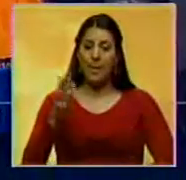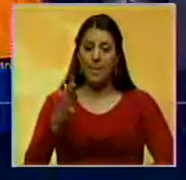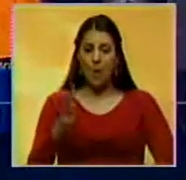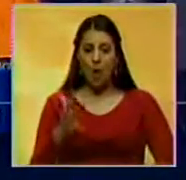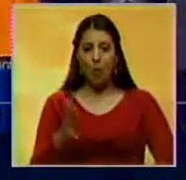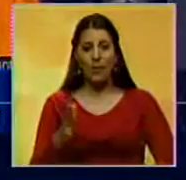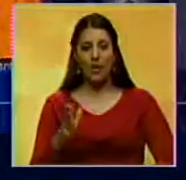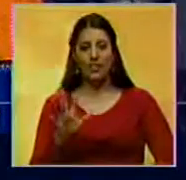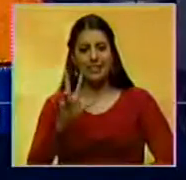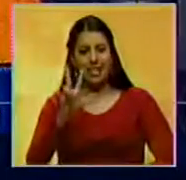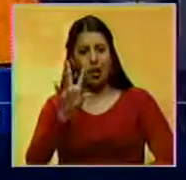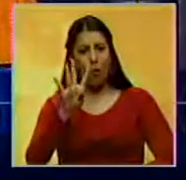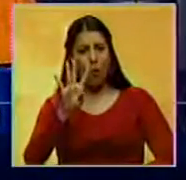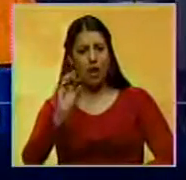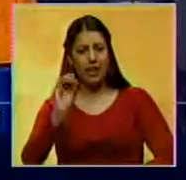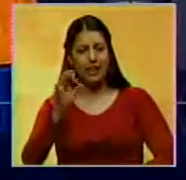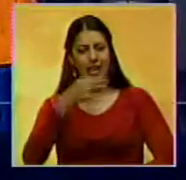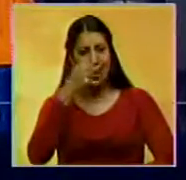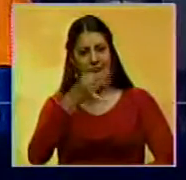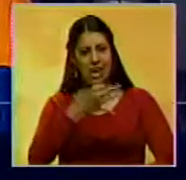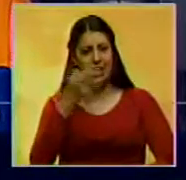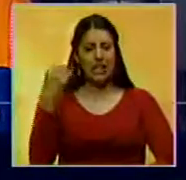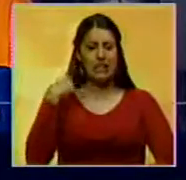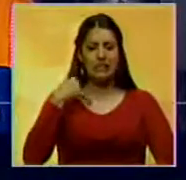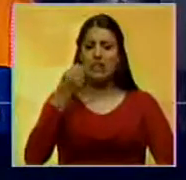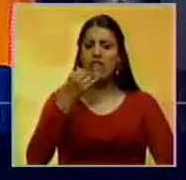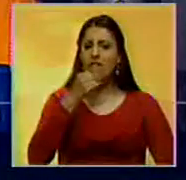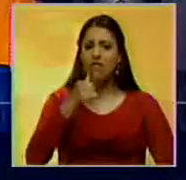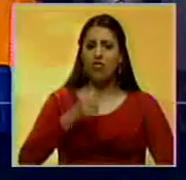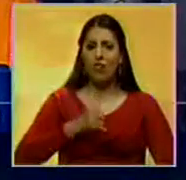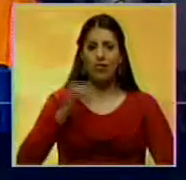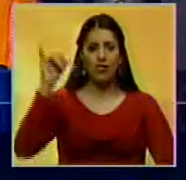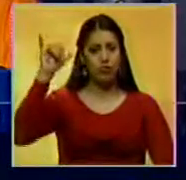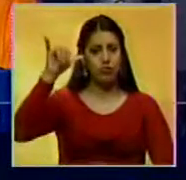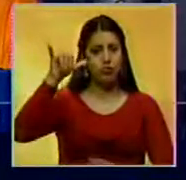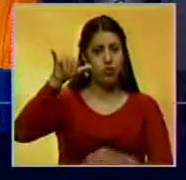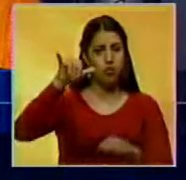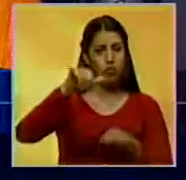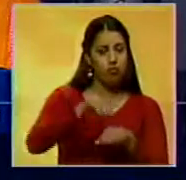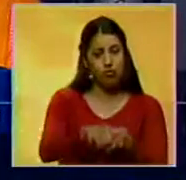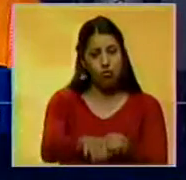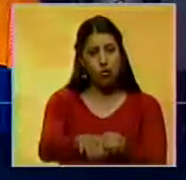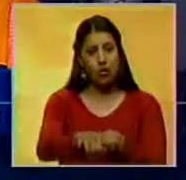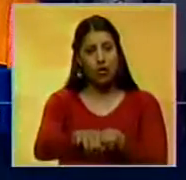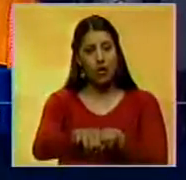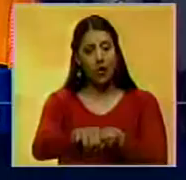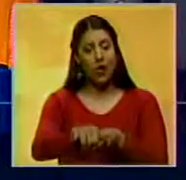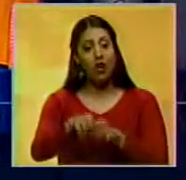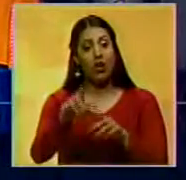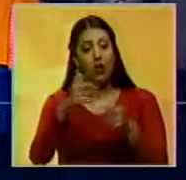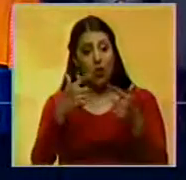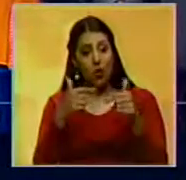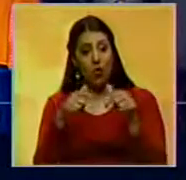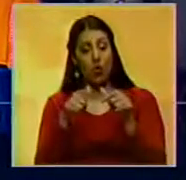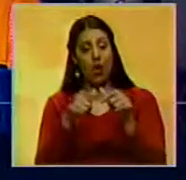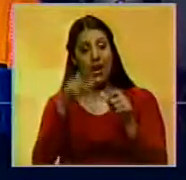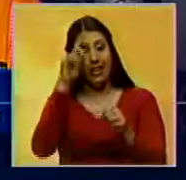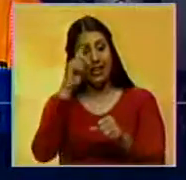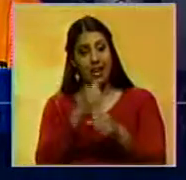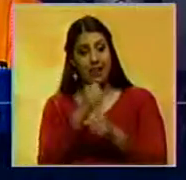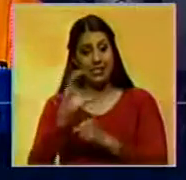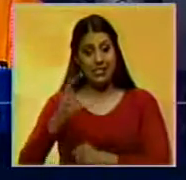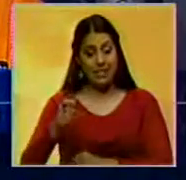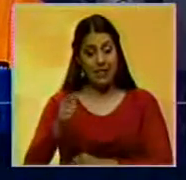Aproximadamente a las 3:40 de la tarde recibimos una información de una aeronave que se precipitó a tierra en nuestra sala de